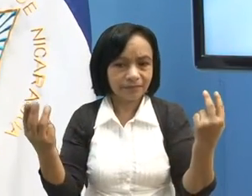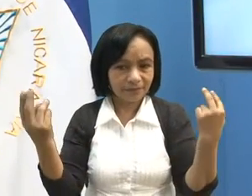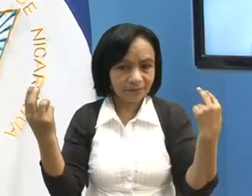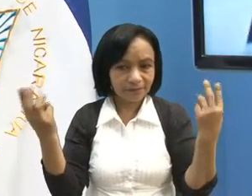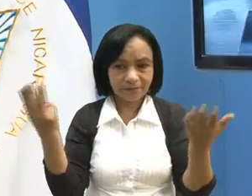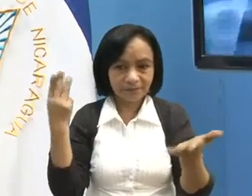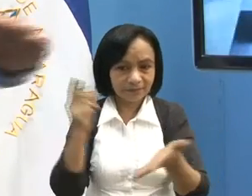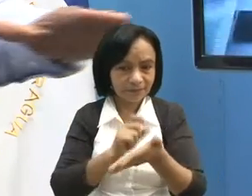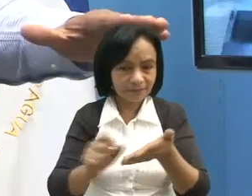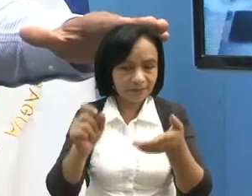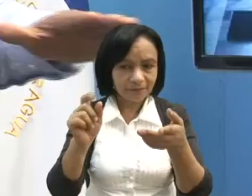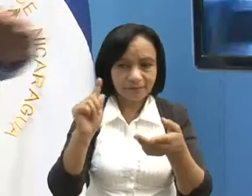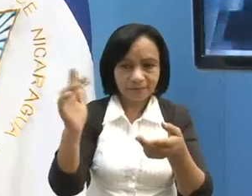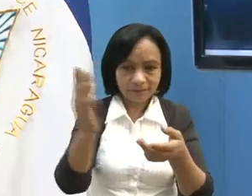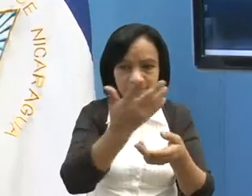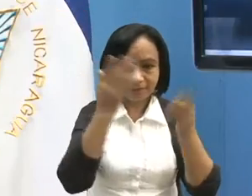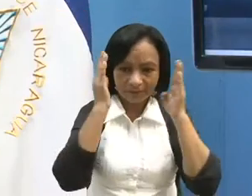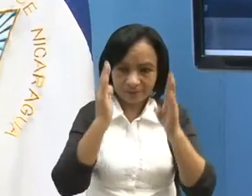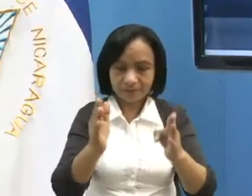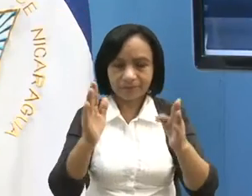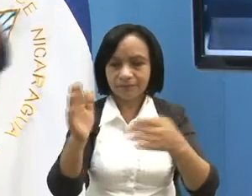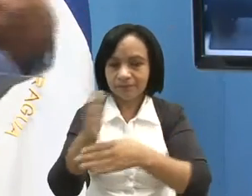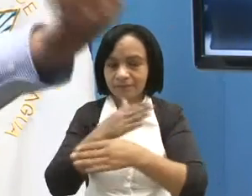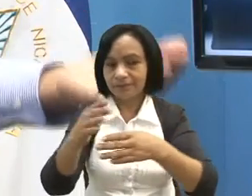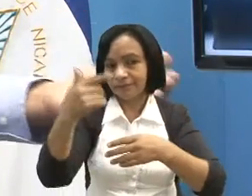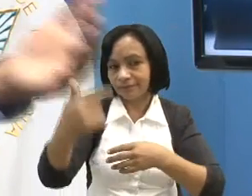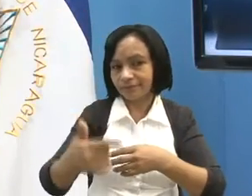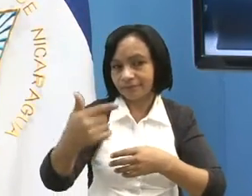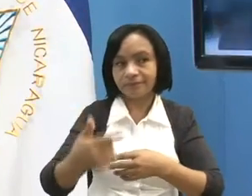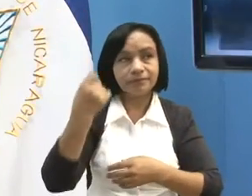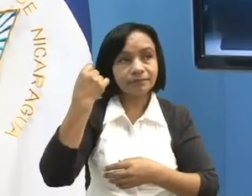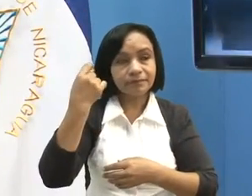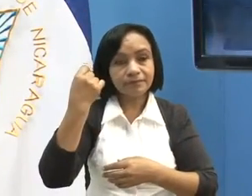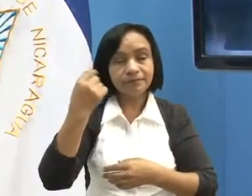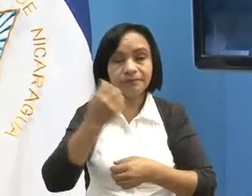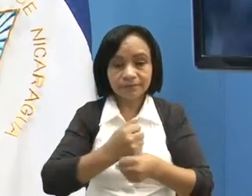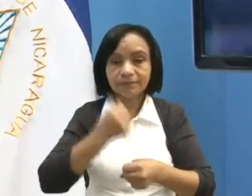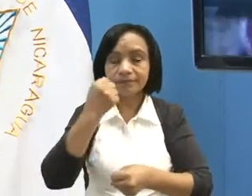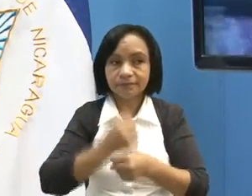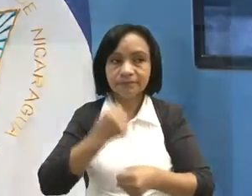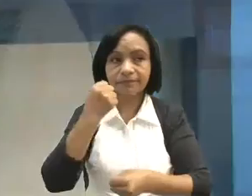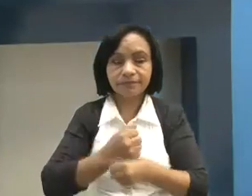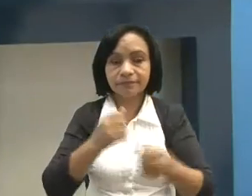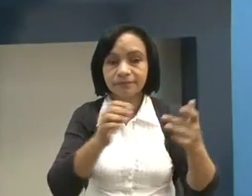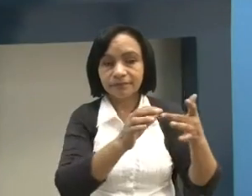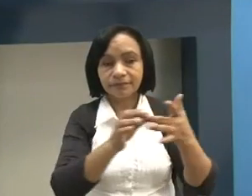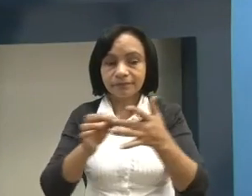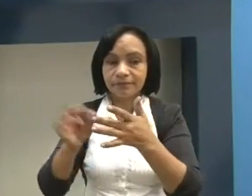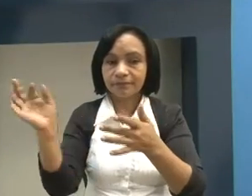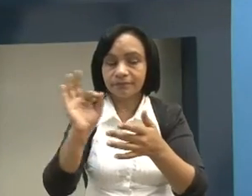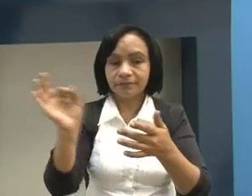tienen todas capacidades generales para atender cualquier grado. Sin embargo, entendemos que también se ha trabajado especiales